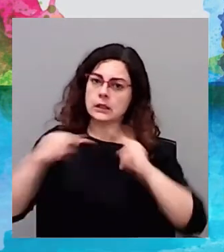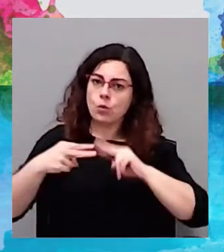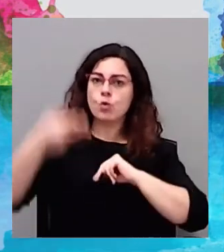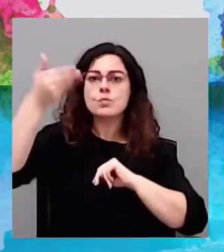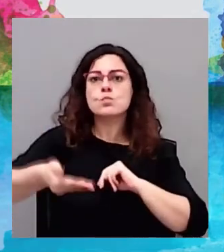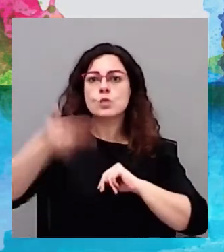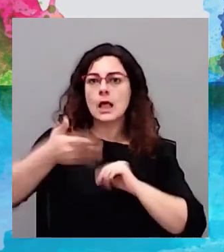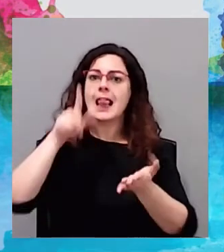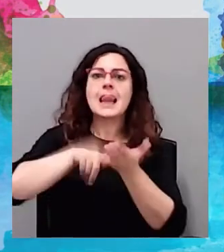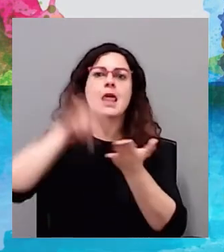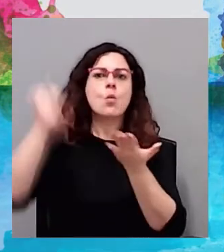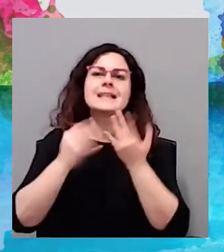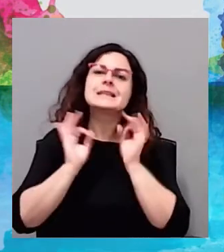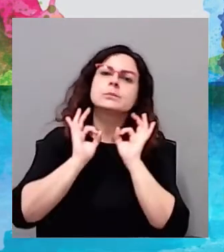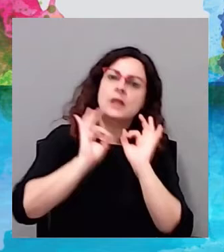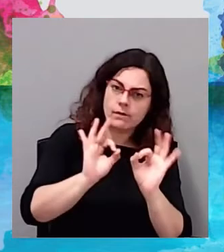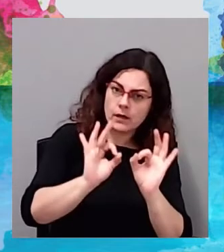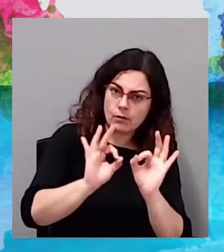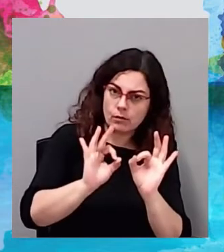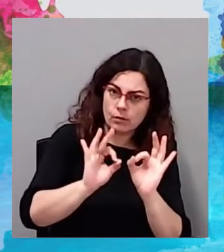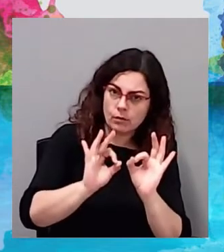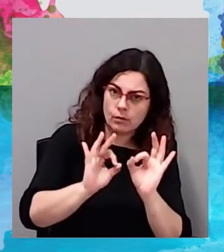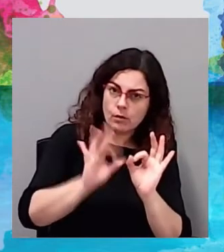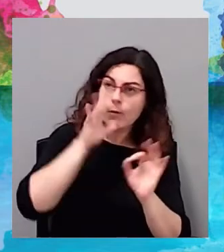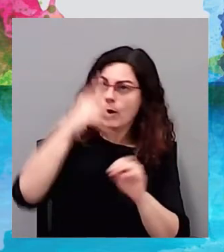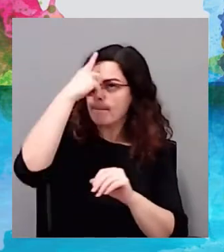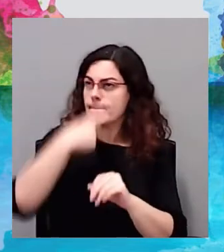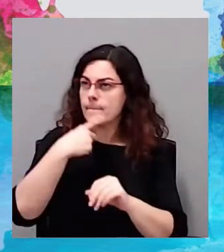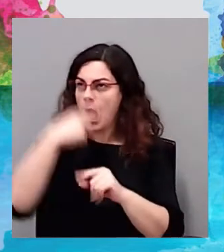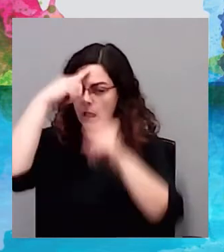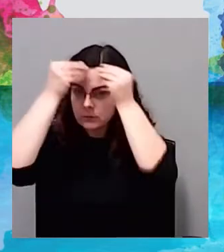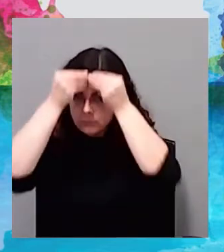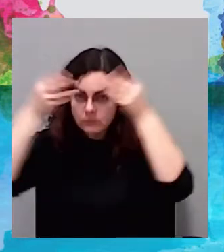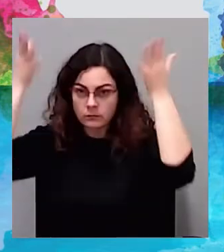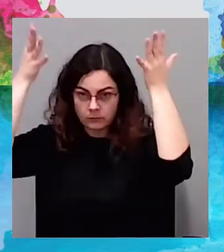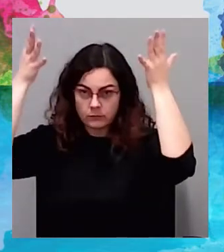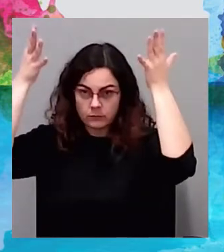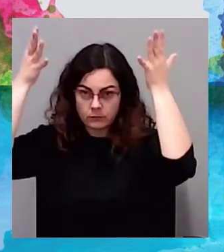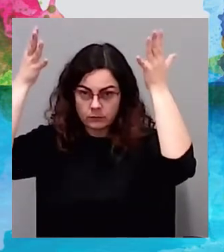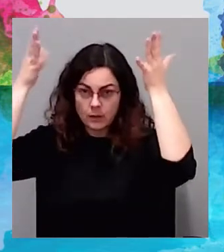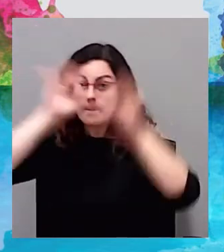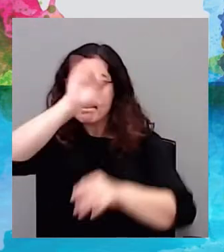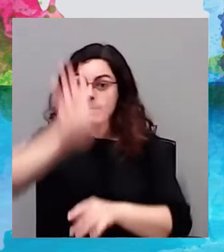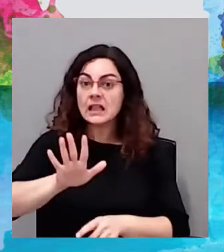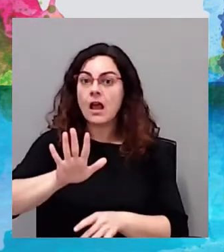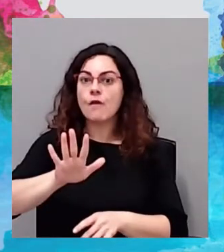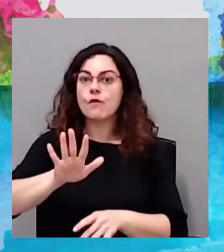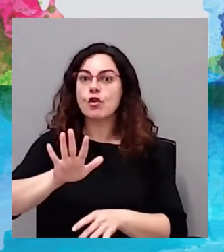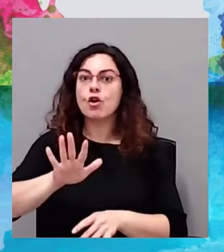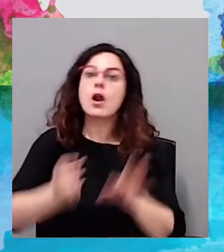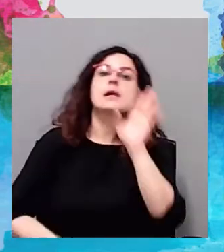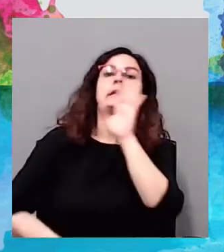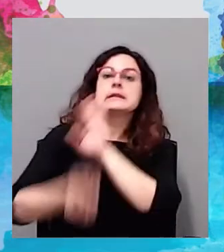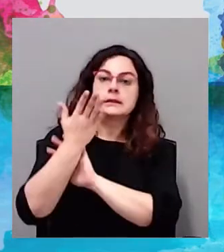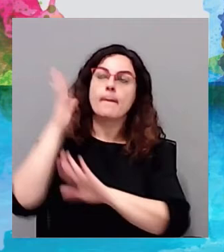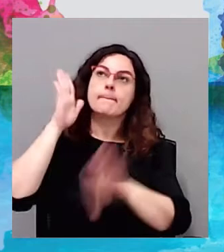lenguaje específico y vívido, porque así se puede crear una imagen mental. Emplear metáforas y símiles para describir la forma, el